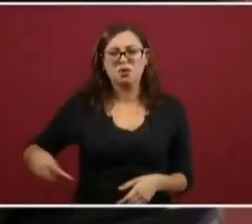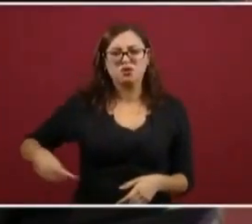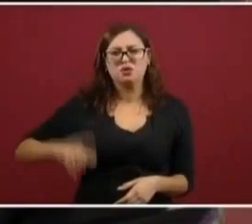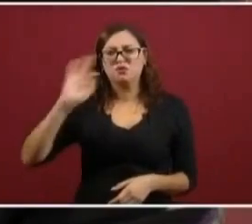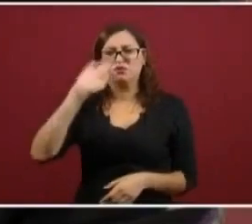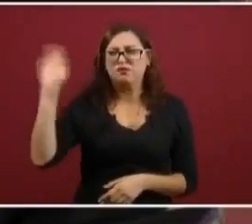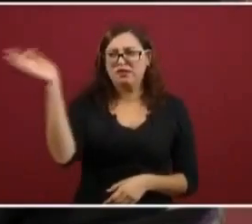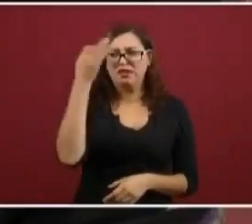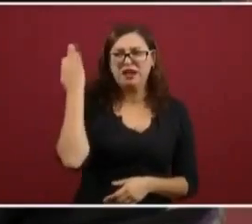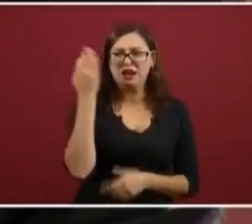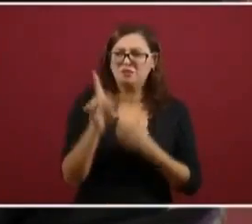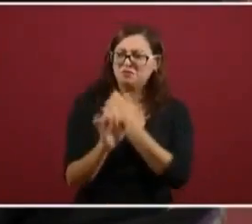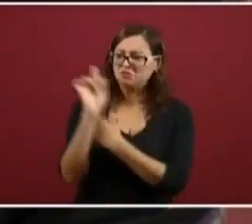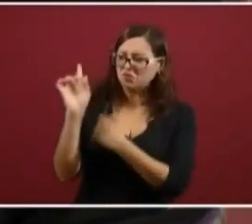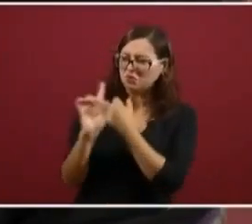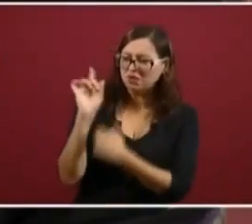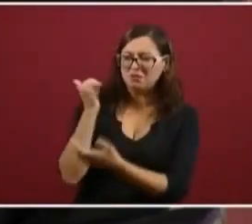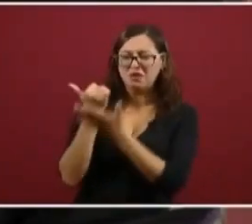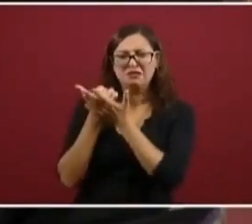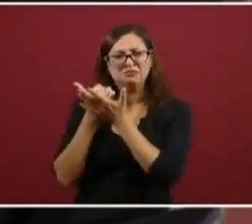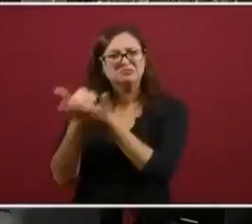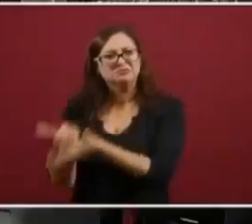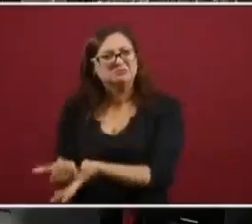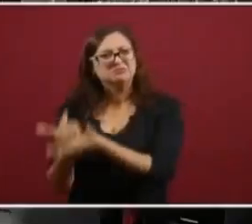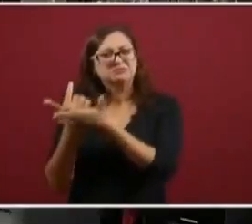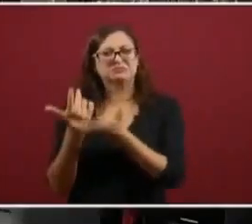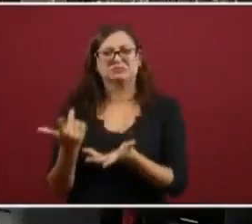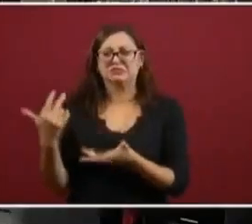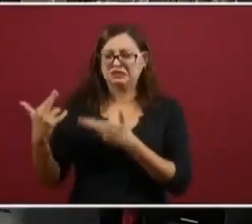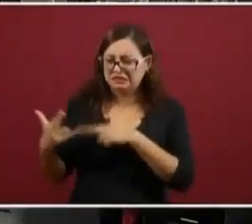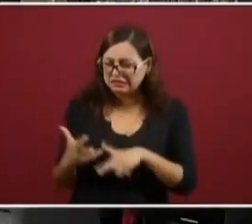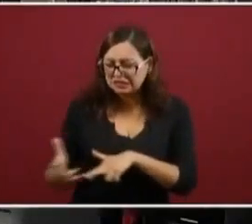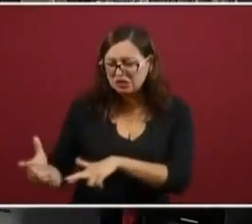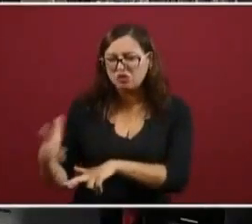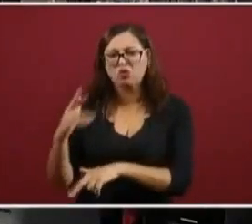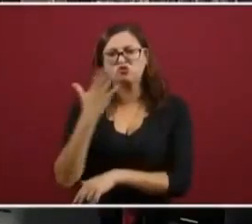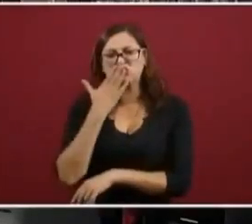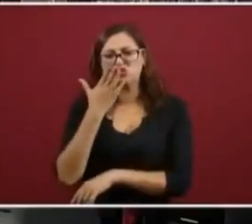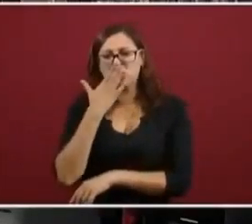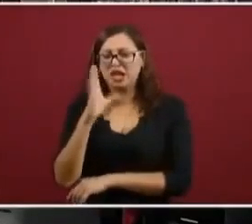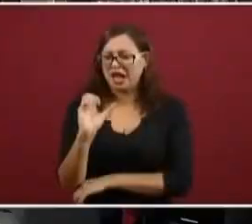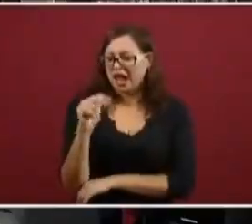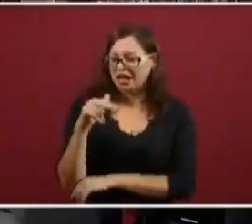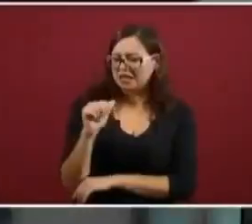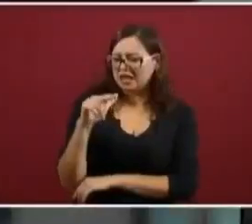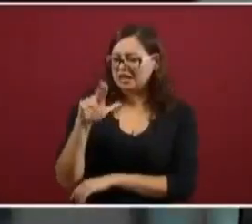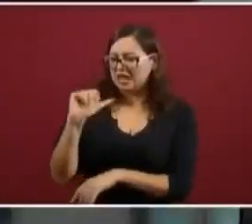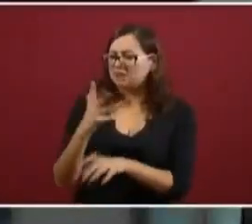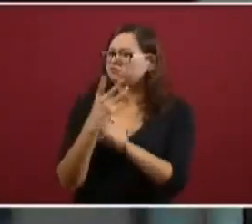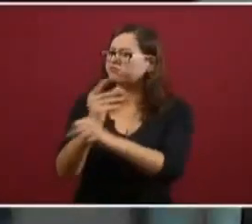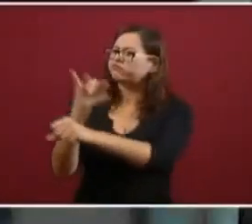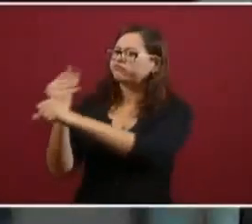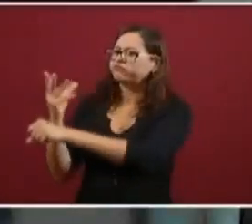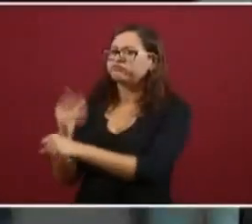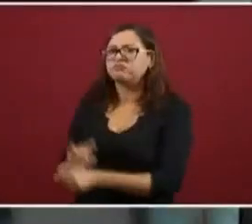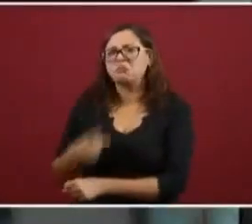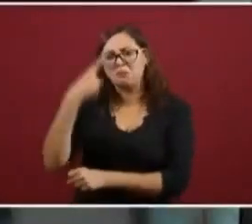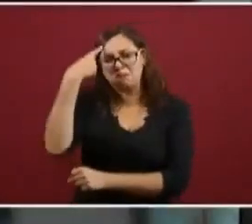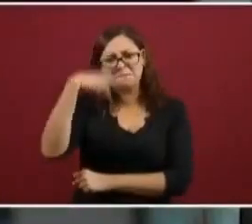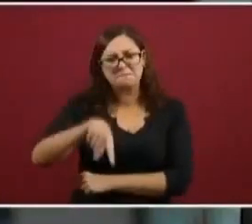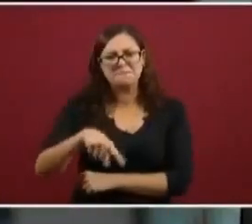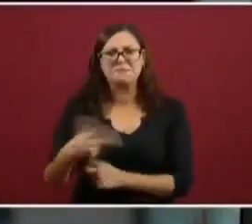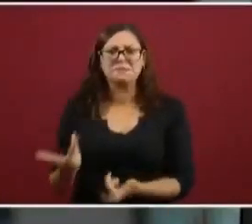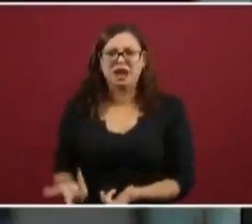revertir esta problemática en el caso de Cananea y en el río Sonora para avanzar en el logro de la sustentabilidad de la